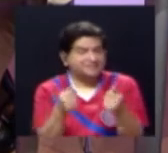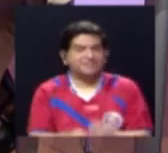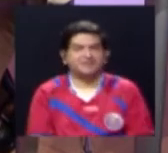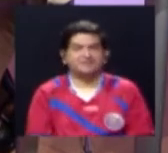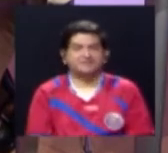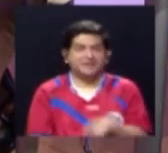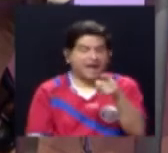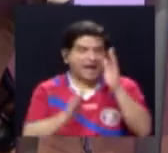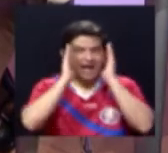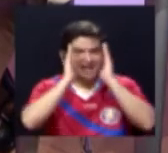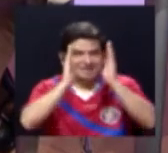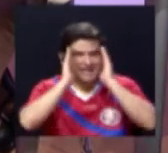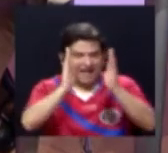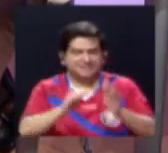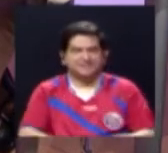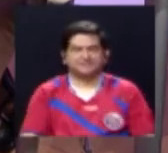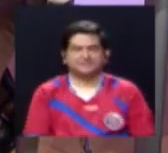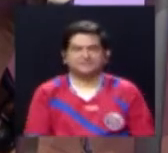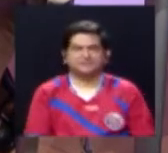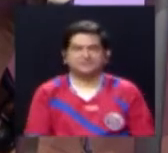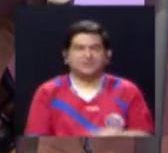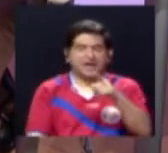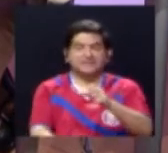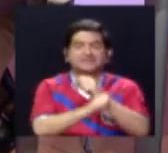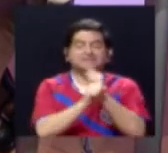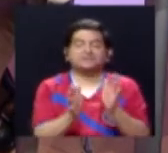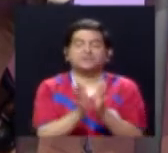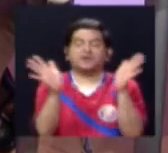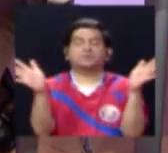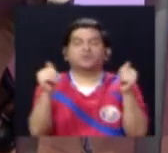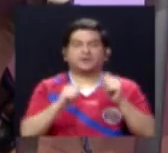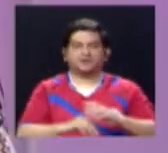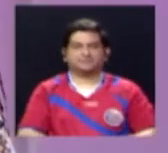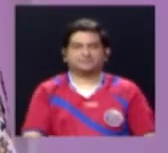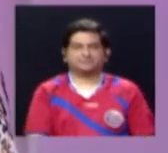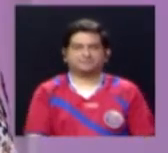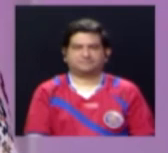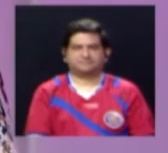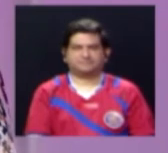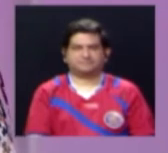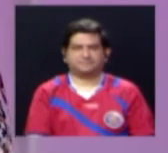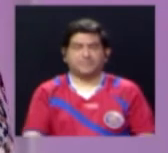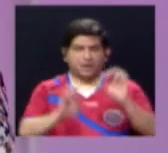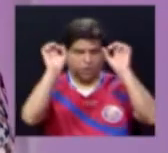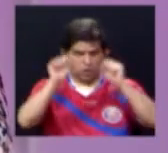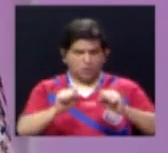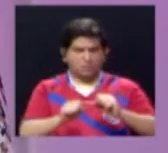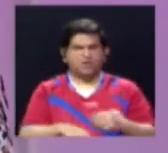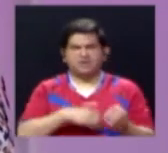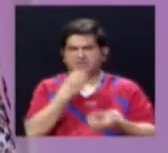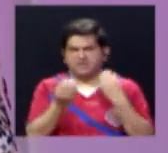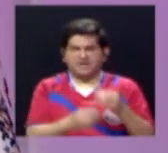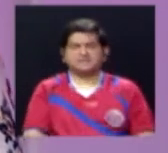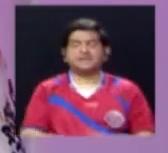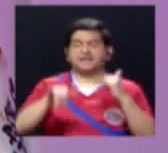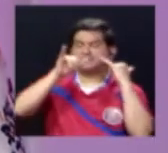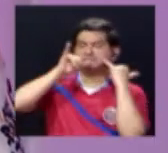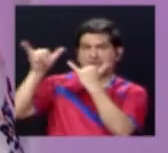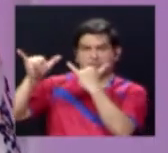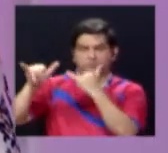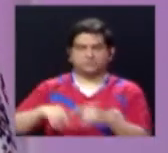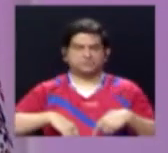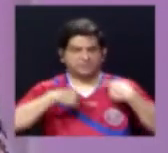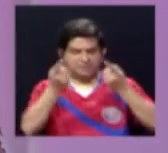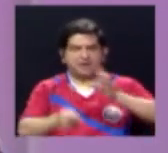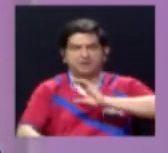línea que le va a tender es la línea de seguridad pública y entonces puede hacer lo siguiente es poner la denuncia para que